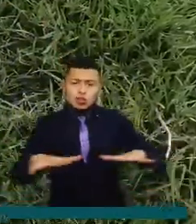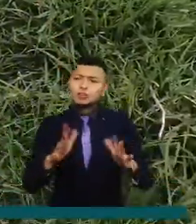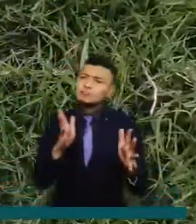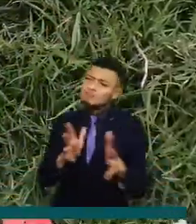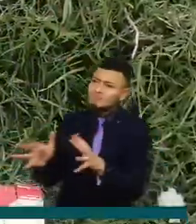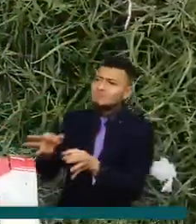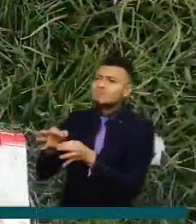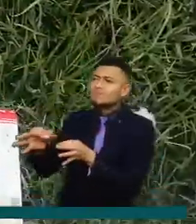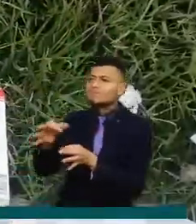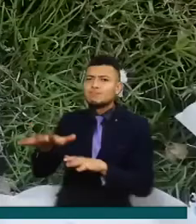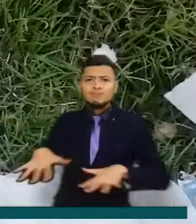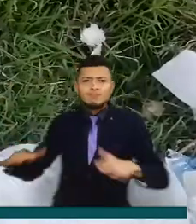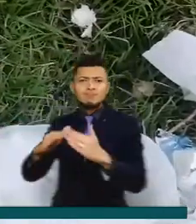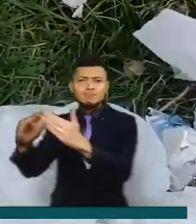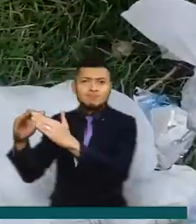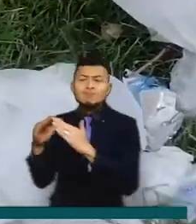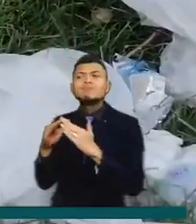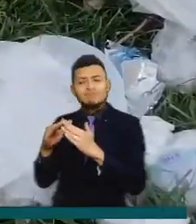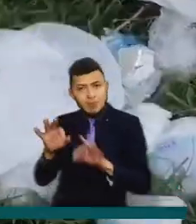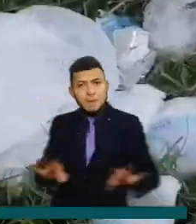la importancia de reciclar.